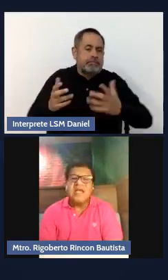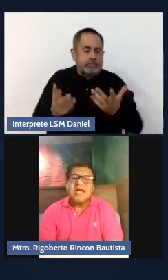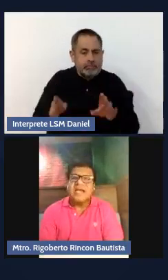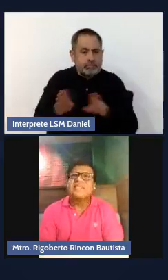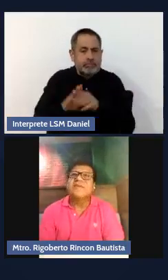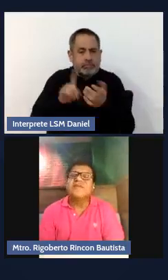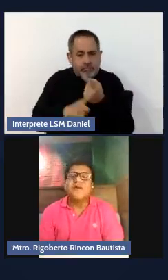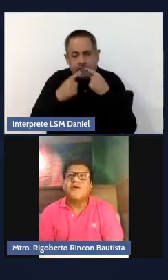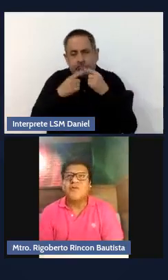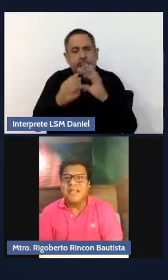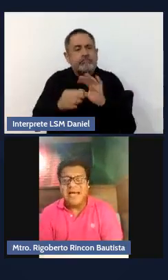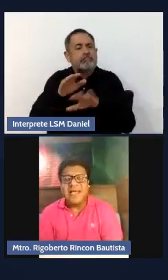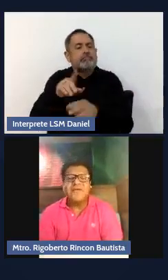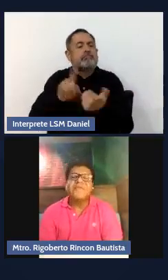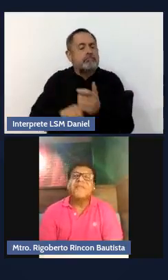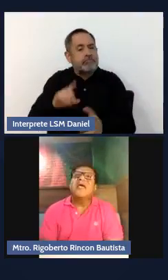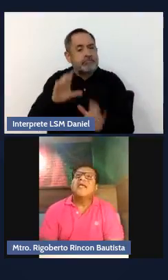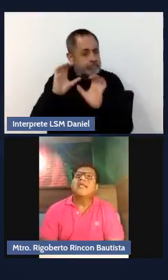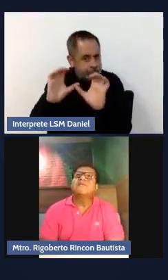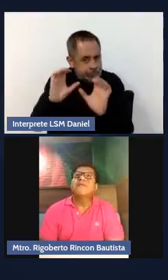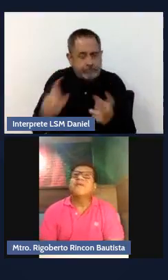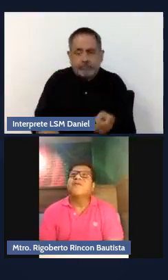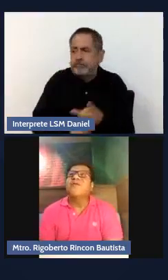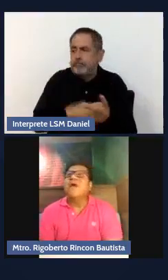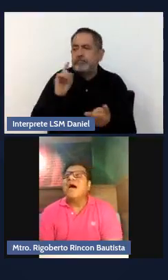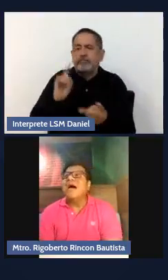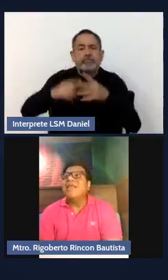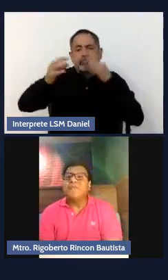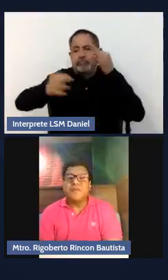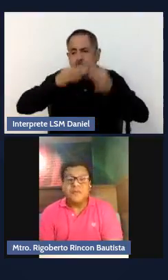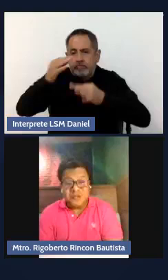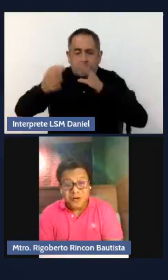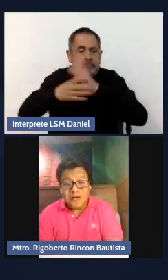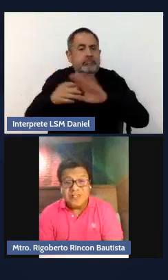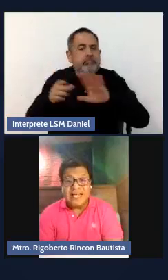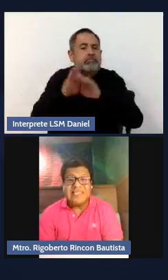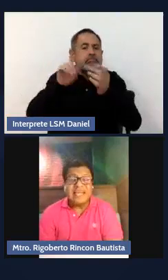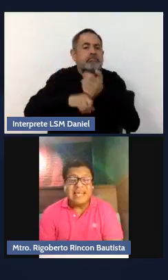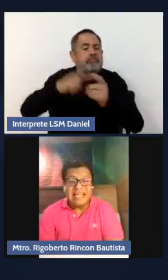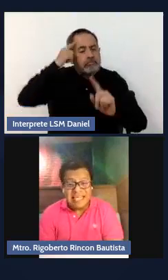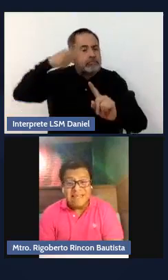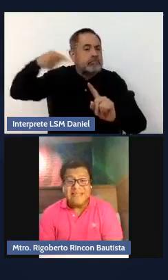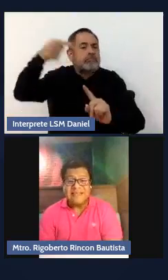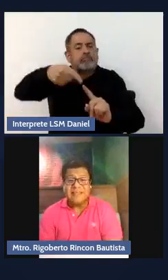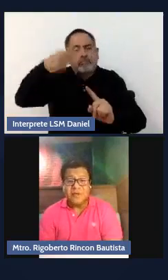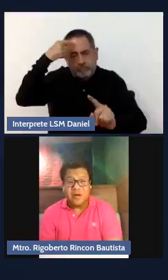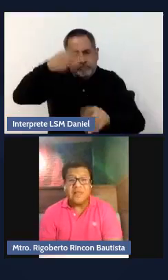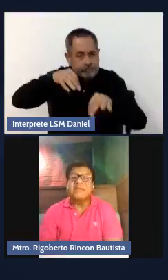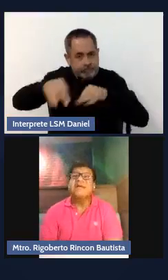al cuidado, respecto a la promoción de alternativas adecuadas